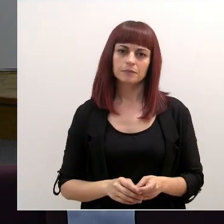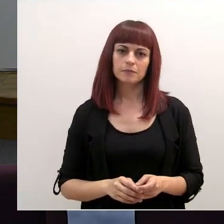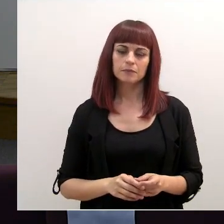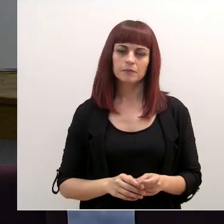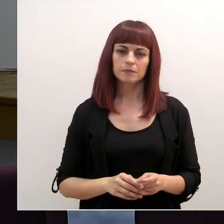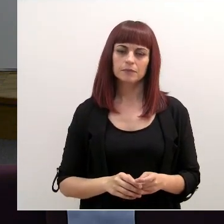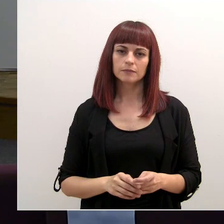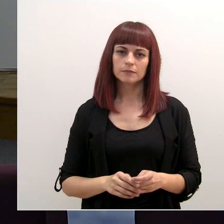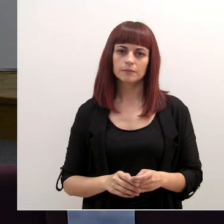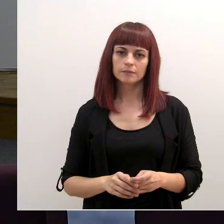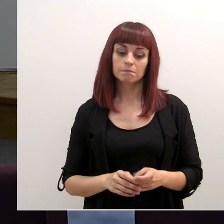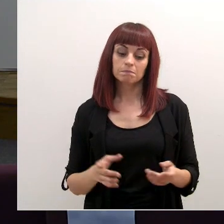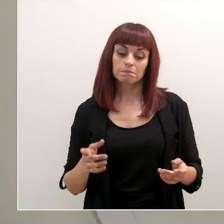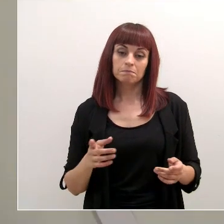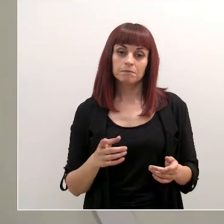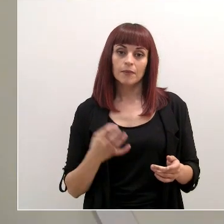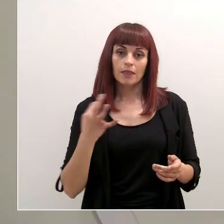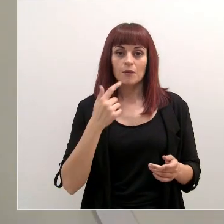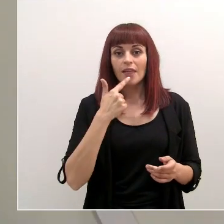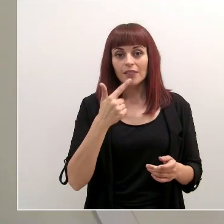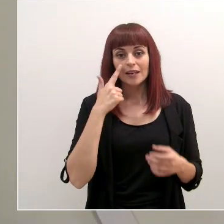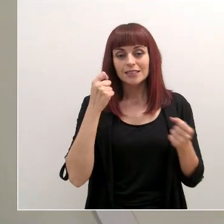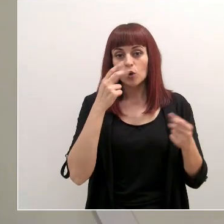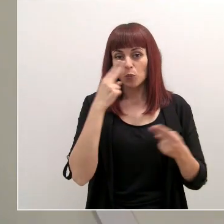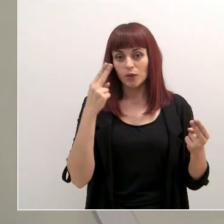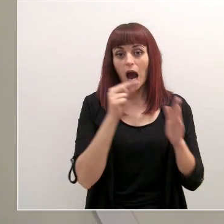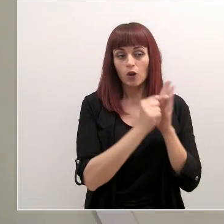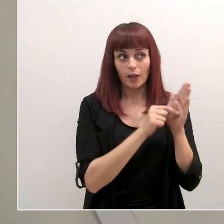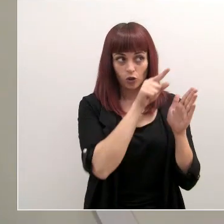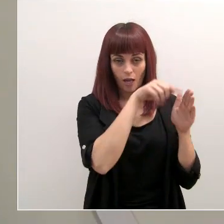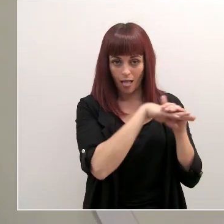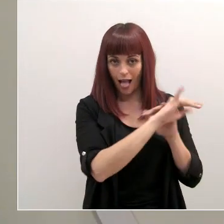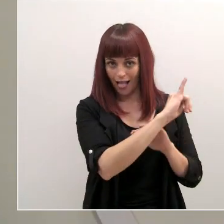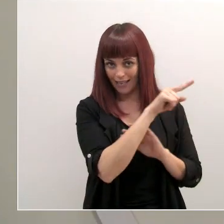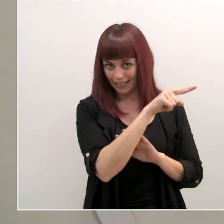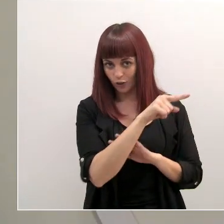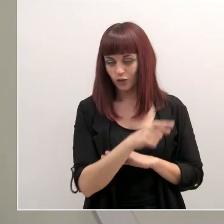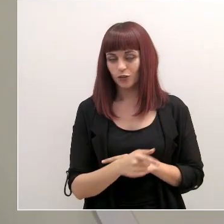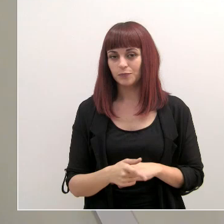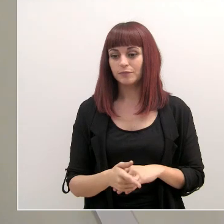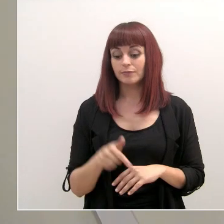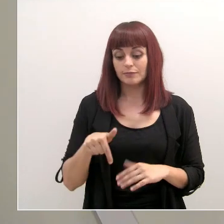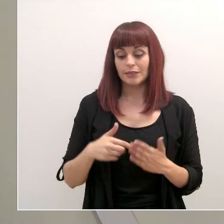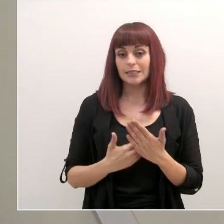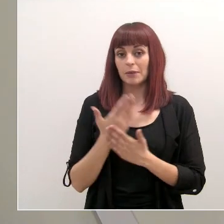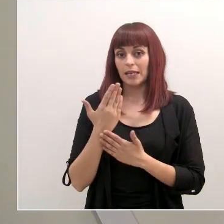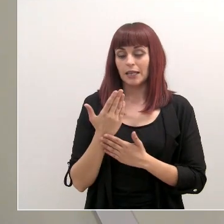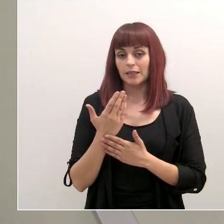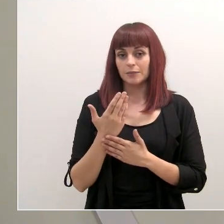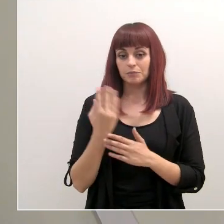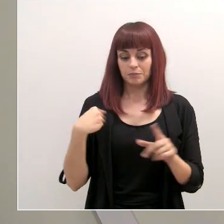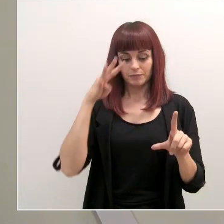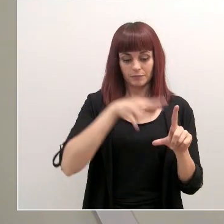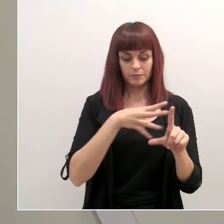tiene que trasladar Salud Pública, porque vuelvo a decirle que los datos los tienen ellos, se hizo ayer precisamente y esta mañana pues están tabulándolos